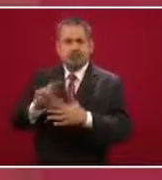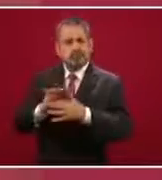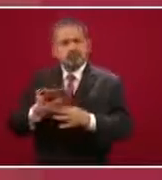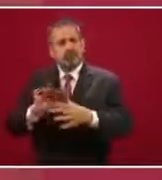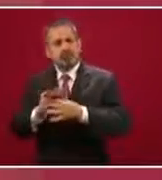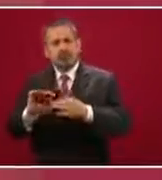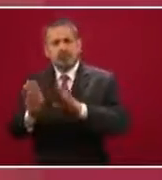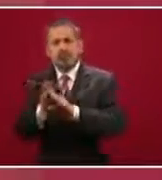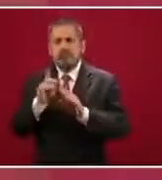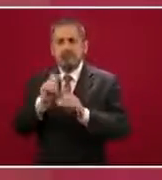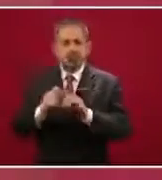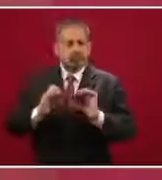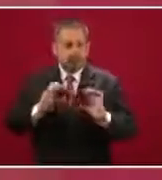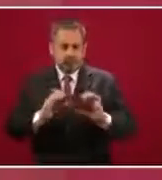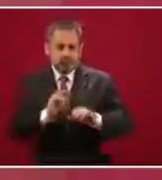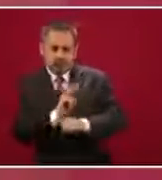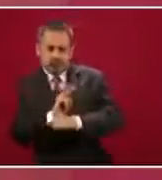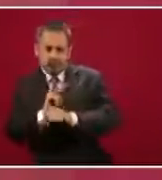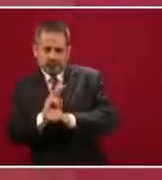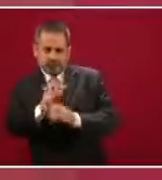explicara de los filtros